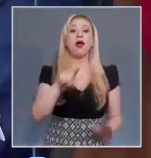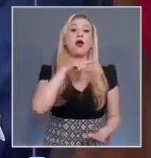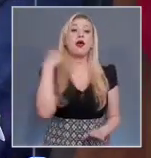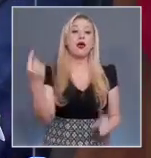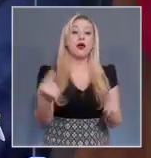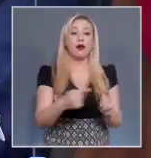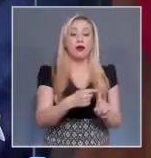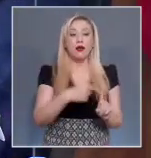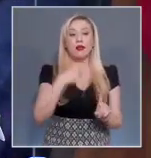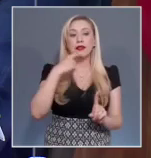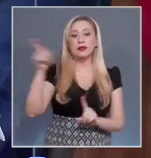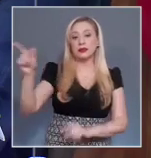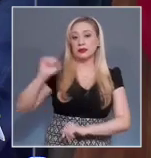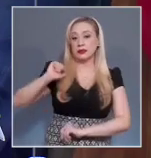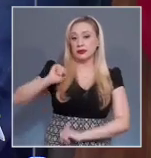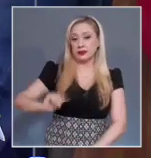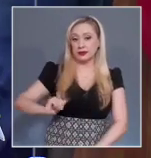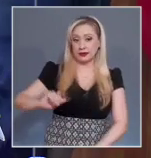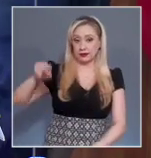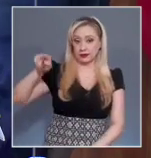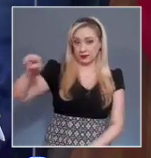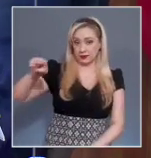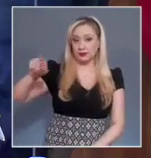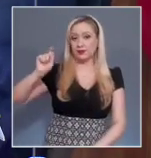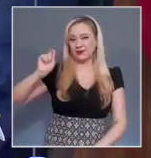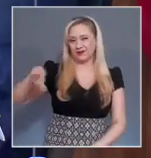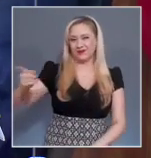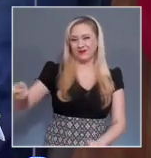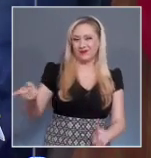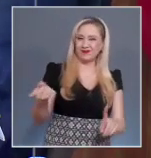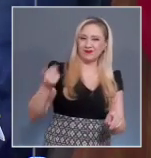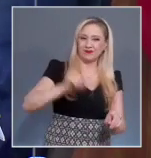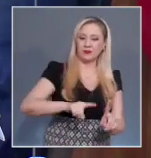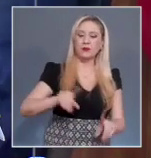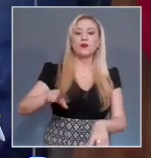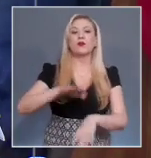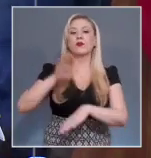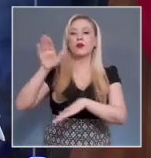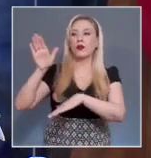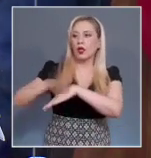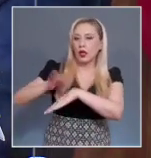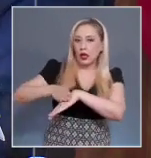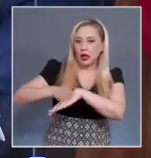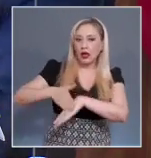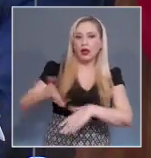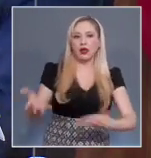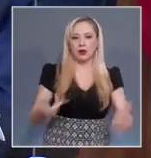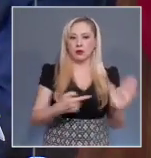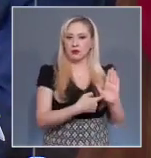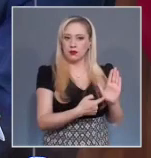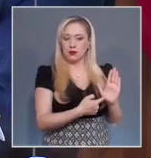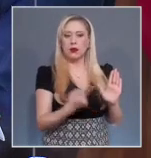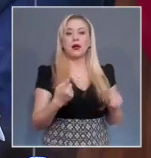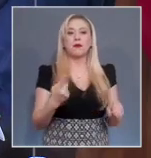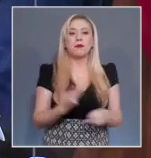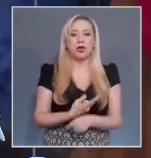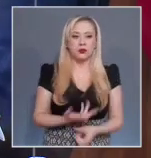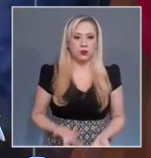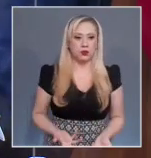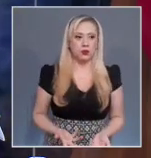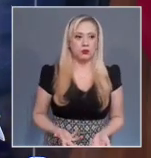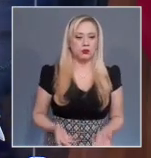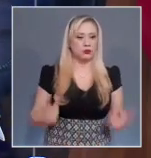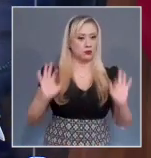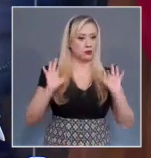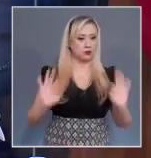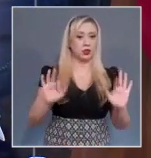autoridad instructora tenga conocimiento de los hechos, ¿sí? Y lo tuvo precisamente el 18 de